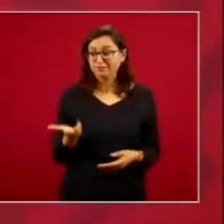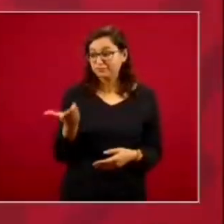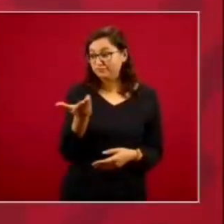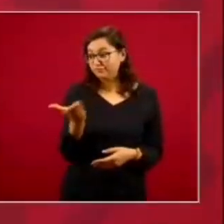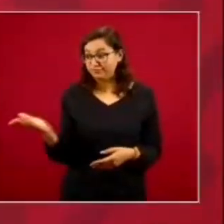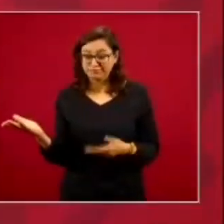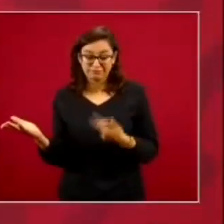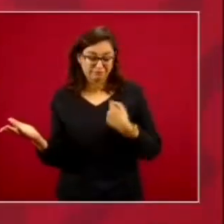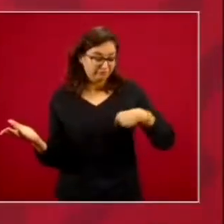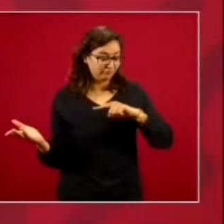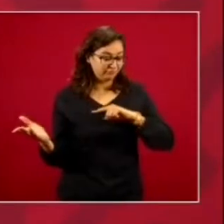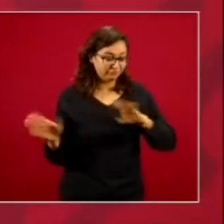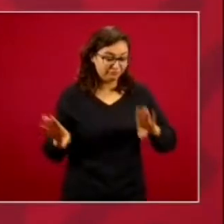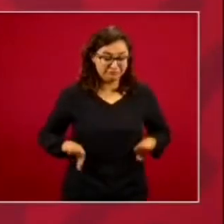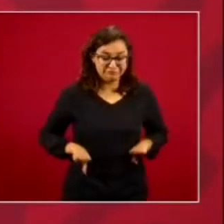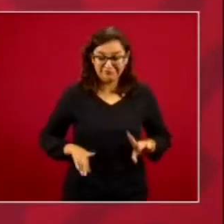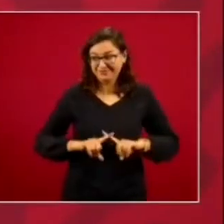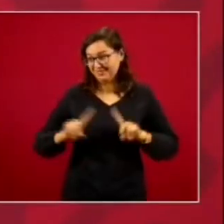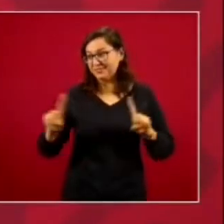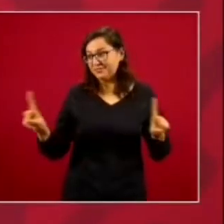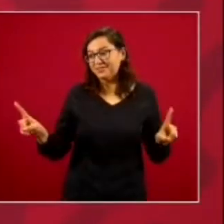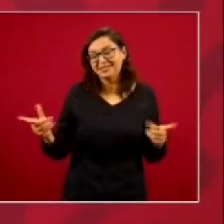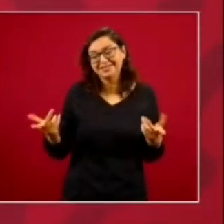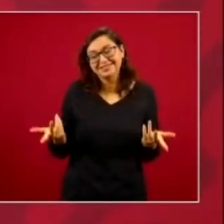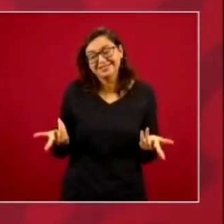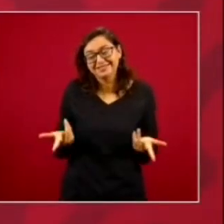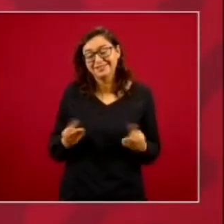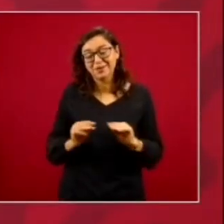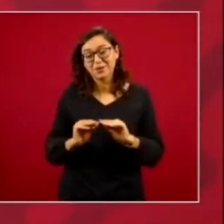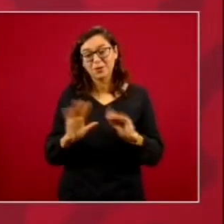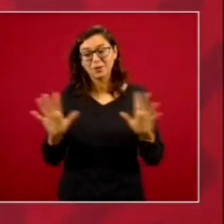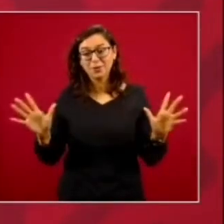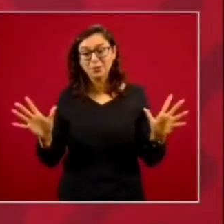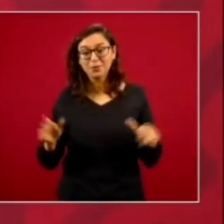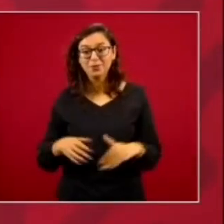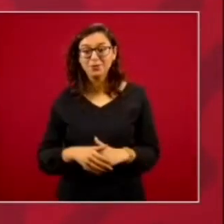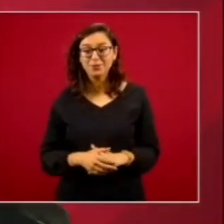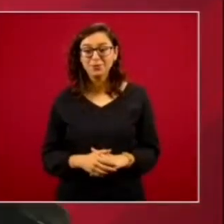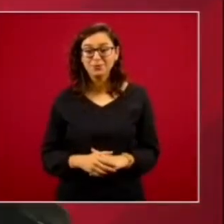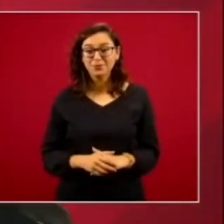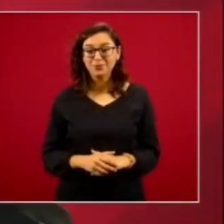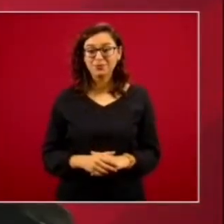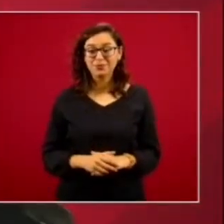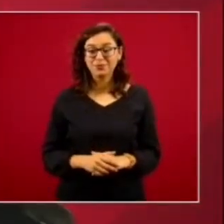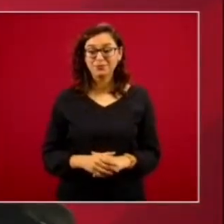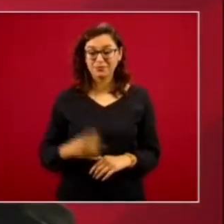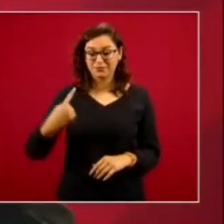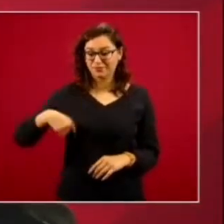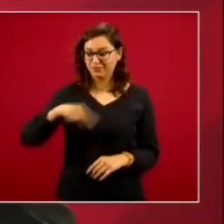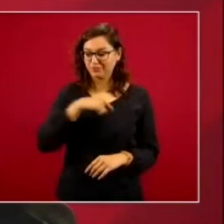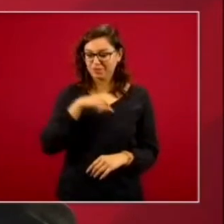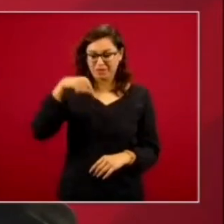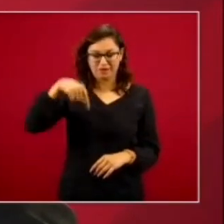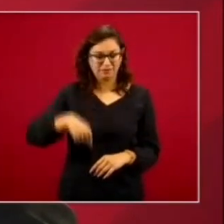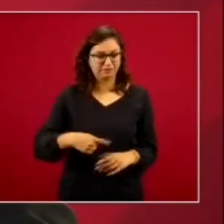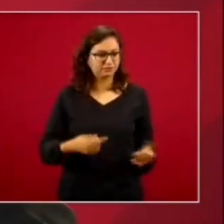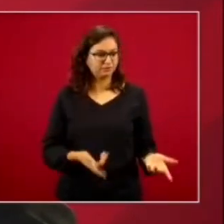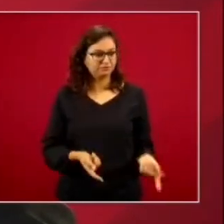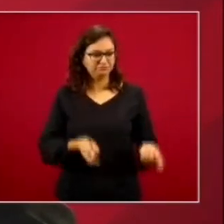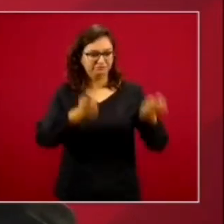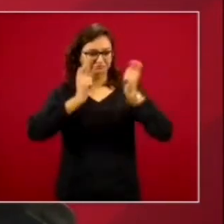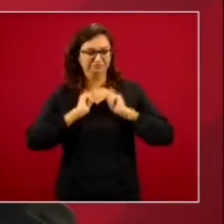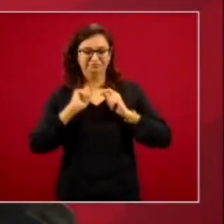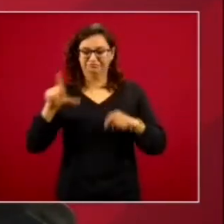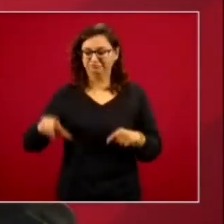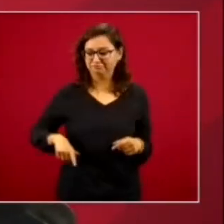Nosotros llegamos aquí porque queremos llevar a cabo, y se está avanzando, en